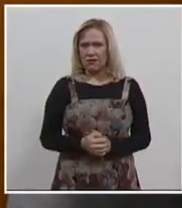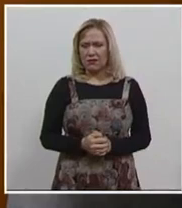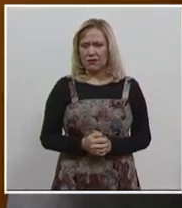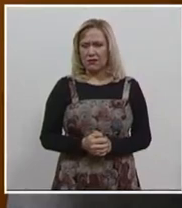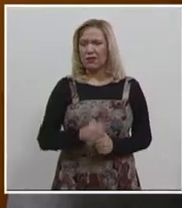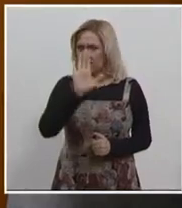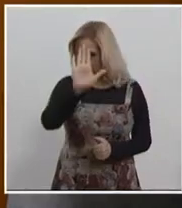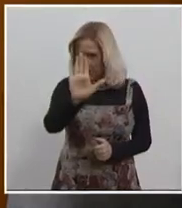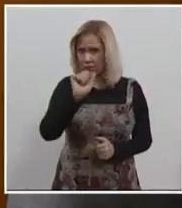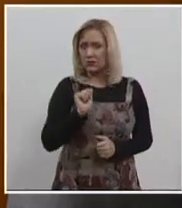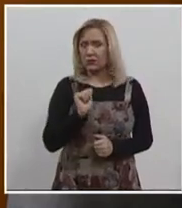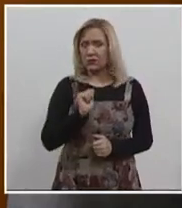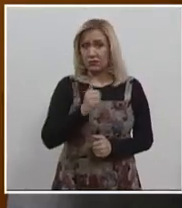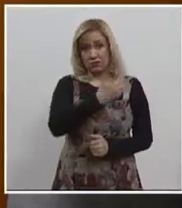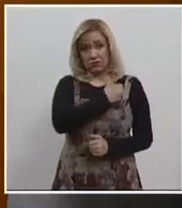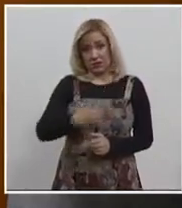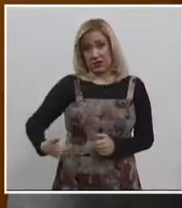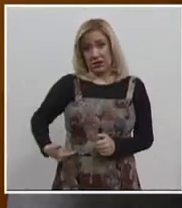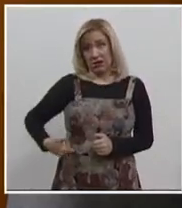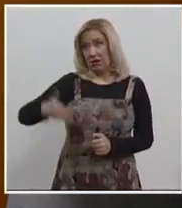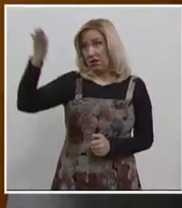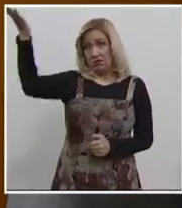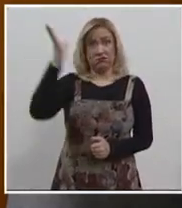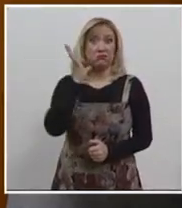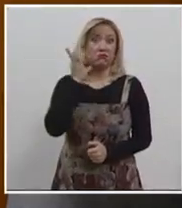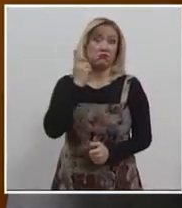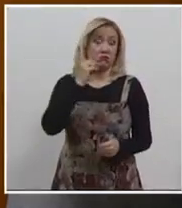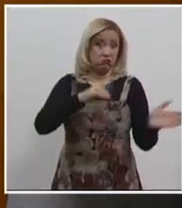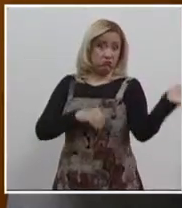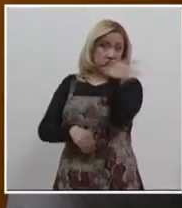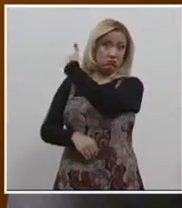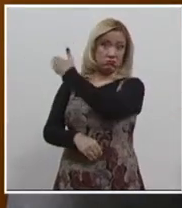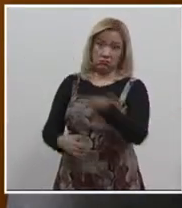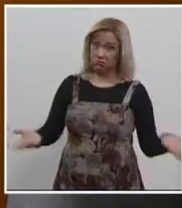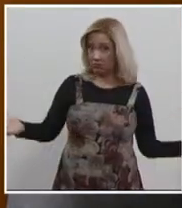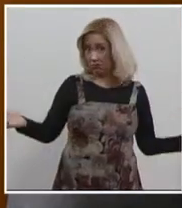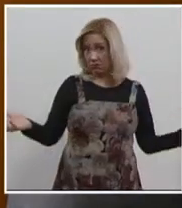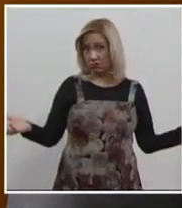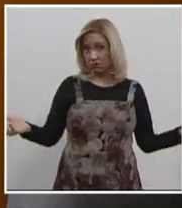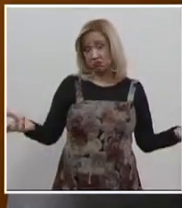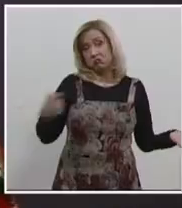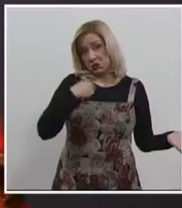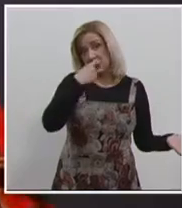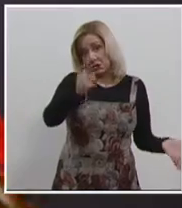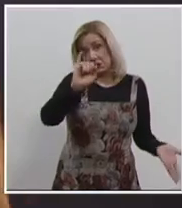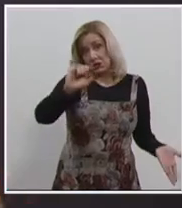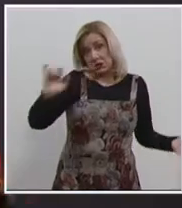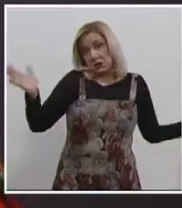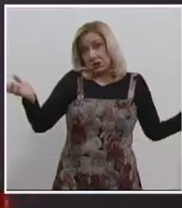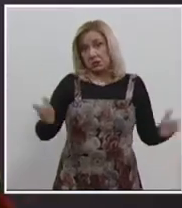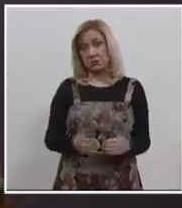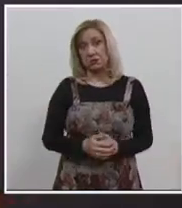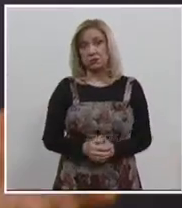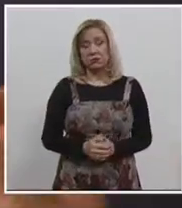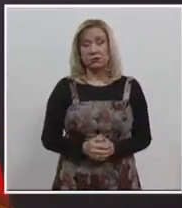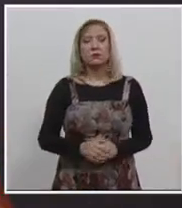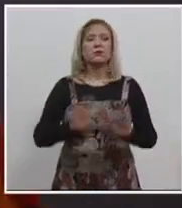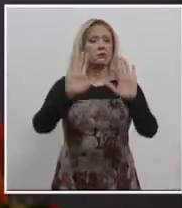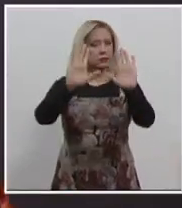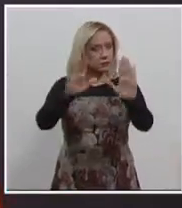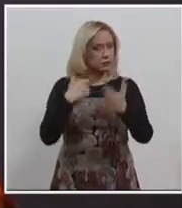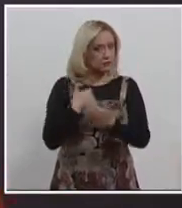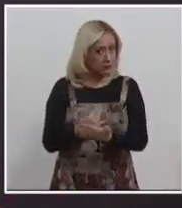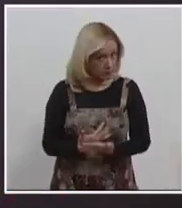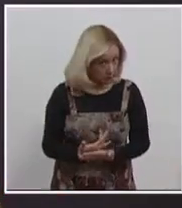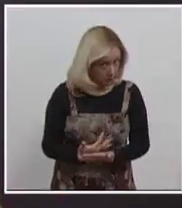¿Destituiríamos entonces al presidente del Congreso, o por lo menos al presidente de una Cámara? Yo diría que sí. Yo prefiero aguardar y decir,